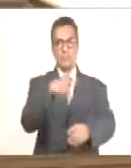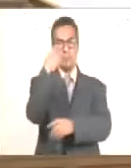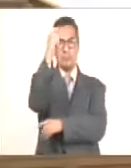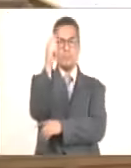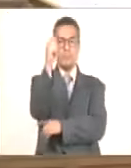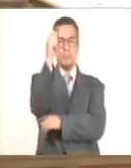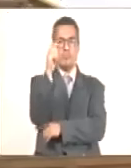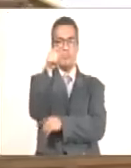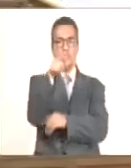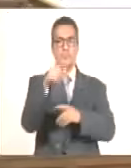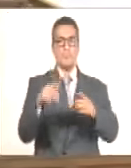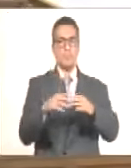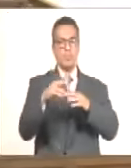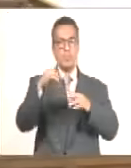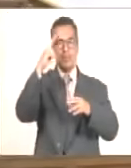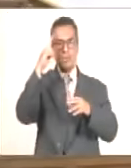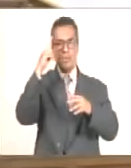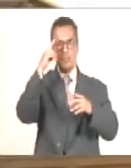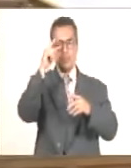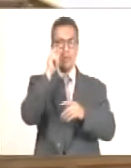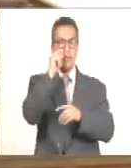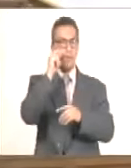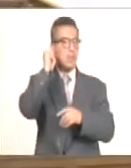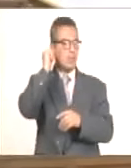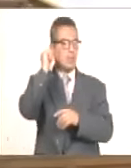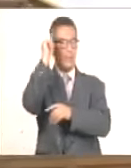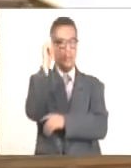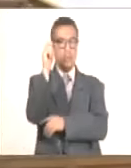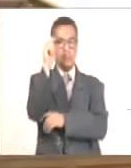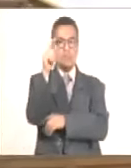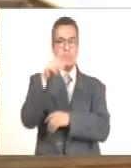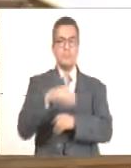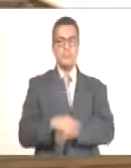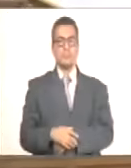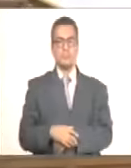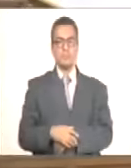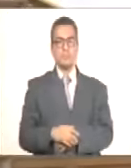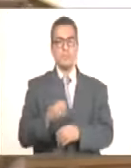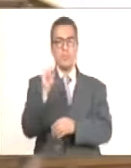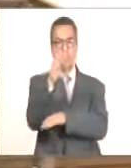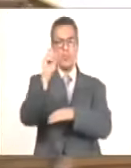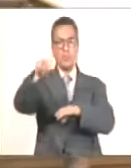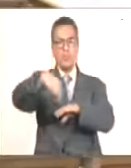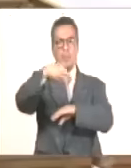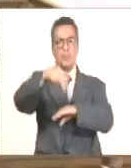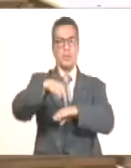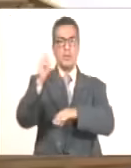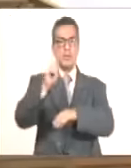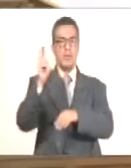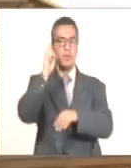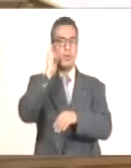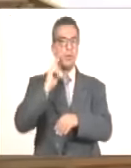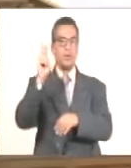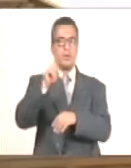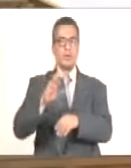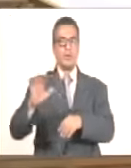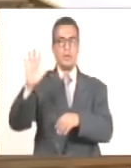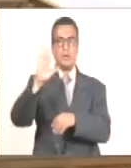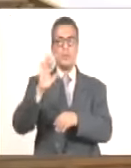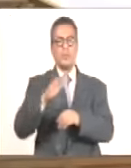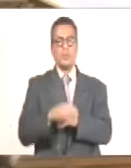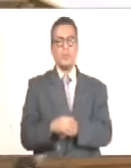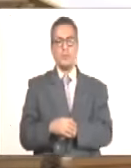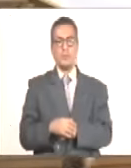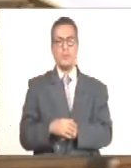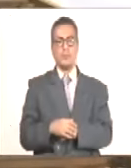diputados, honorables diputadas de la Asamblea Nacional de la República Bolivariana de